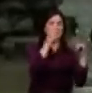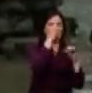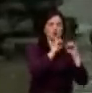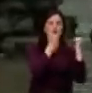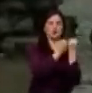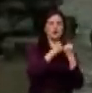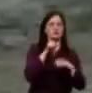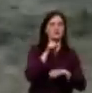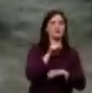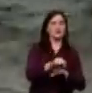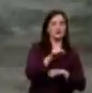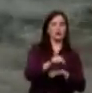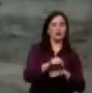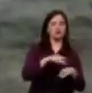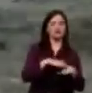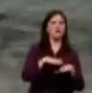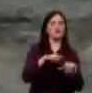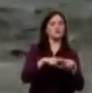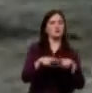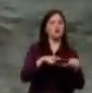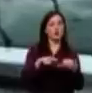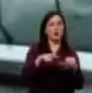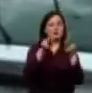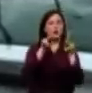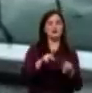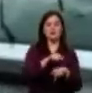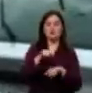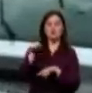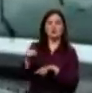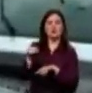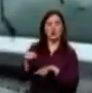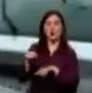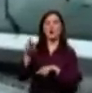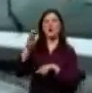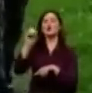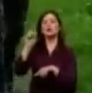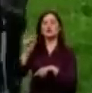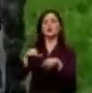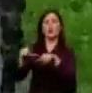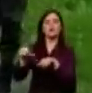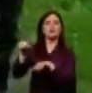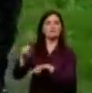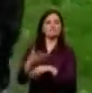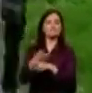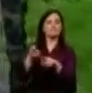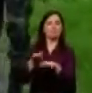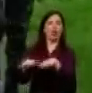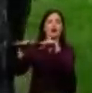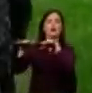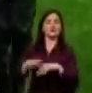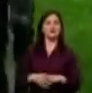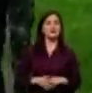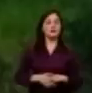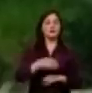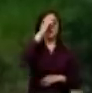el río Yanuncay y en la zona rosa en el Tomebamba. La Dirección de Gestión de Riesgos con la Guardia Ciudadana y el Cuerpo de Bomberos